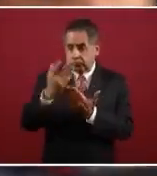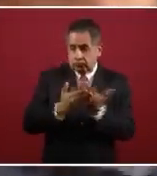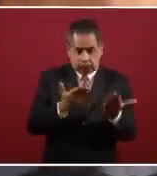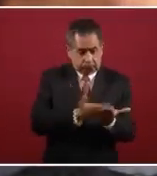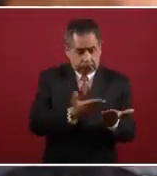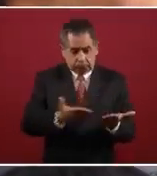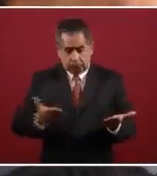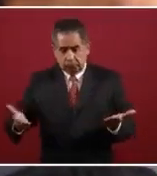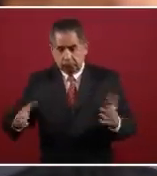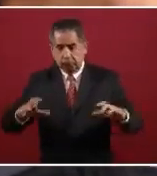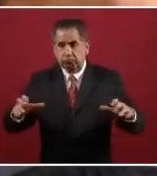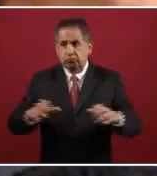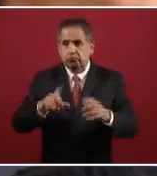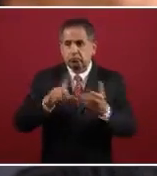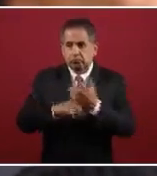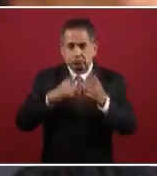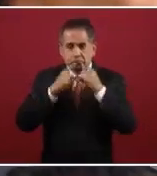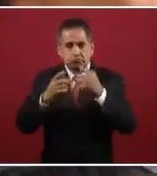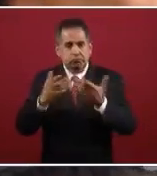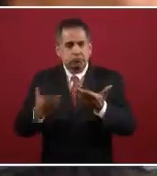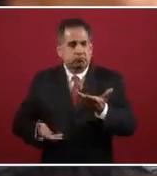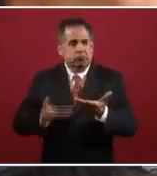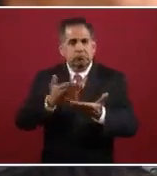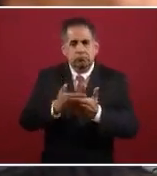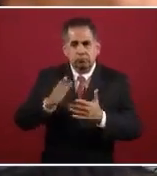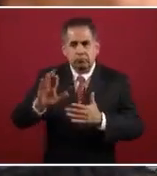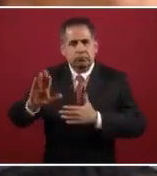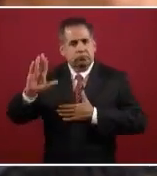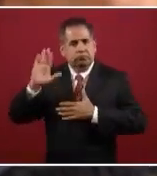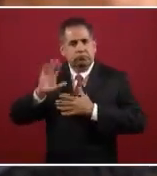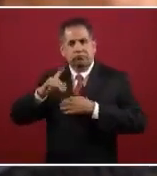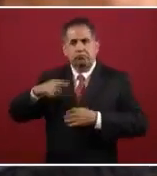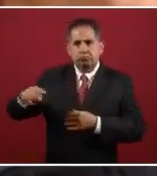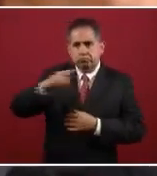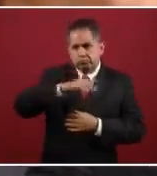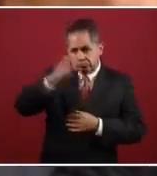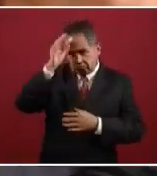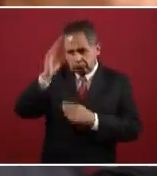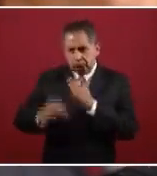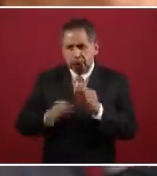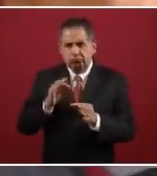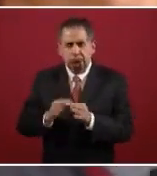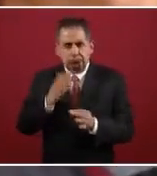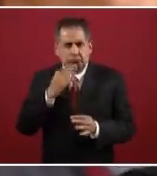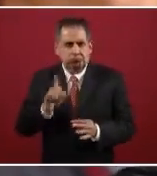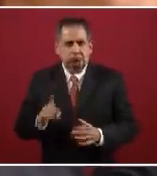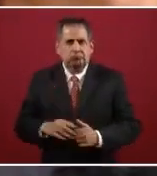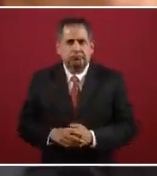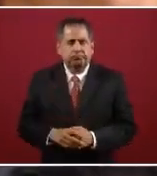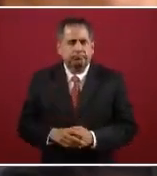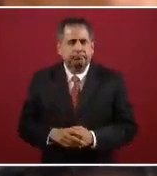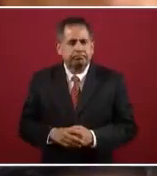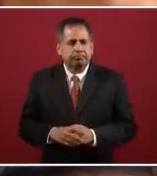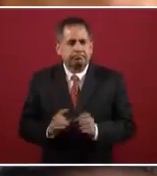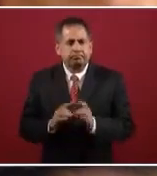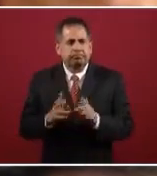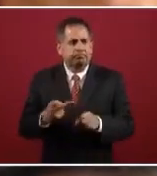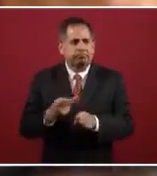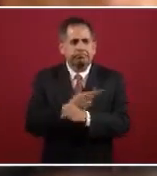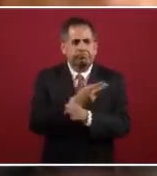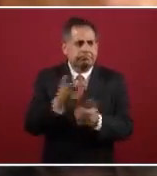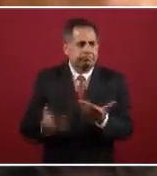Bueno, comentaron que no había una promesa ni un acuerdo en concreto. ¿Qué pasará con estas